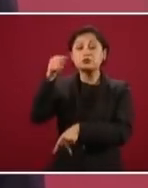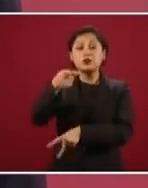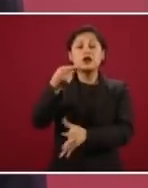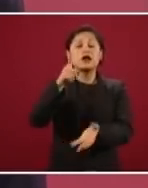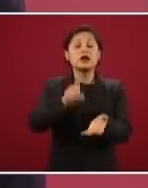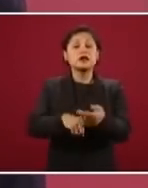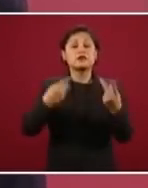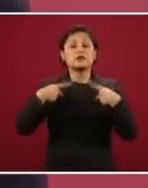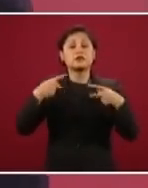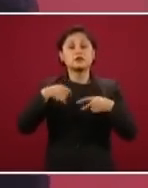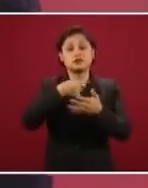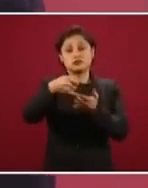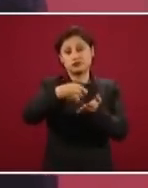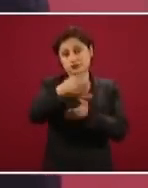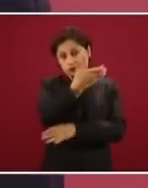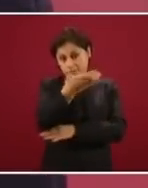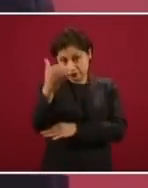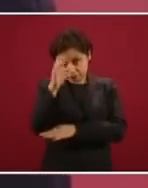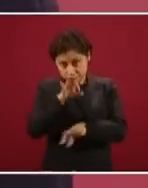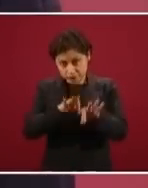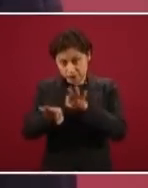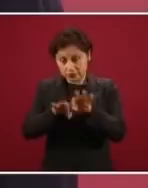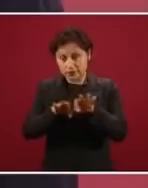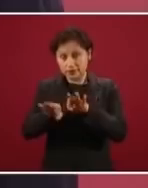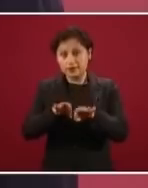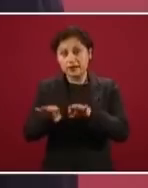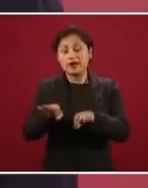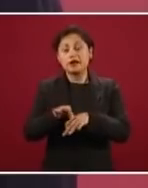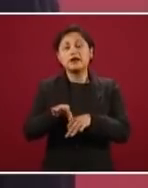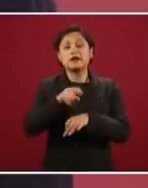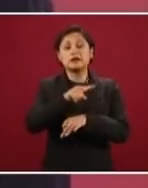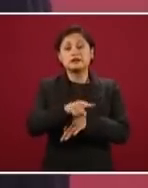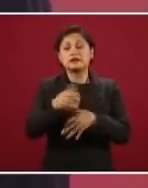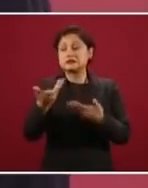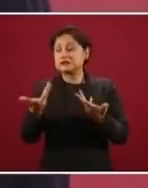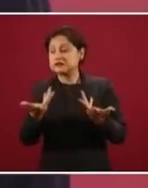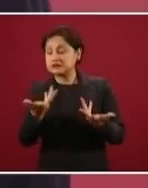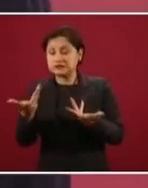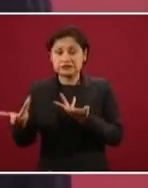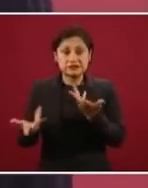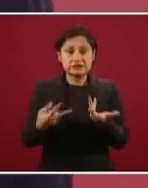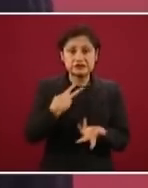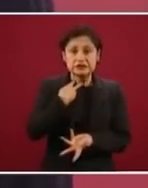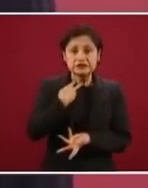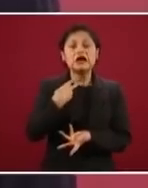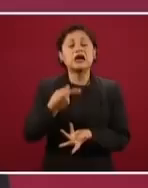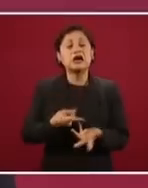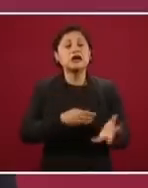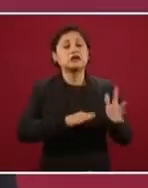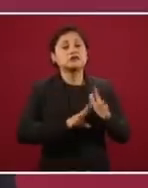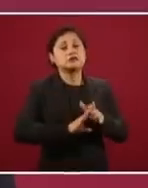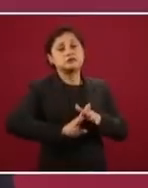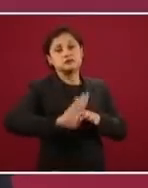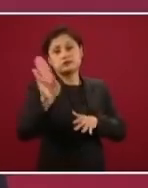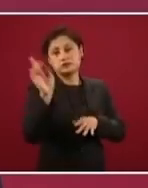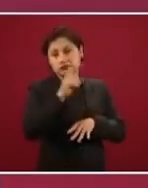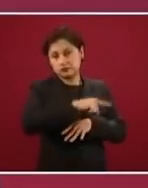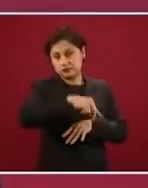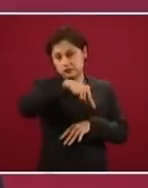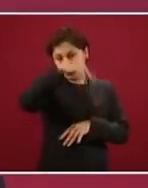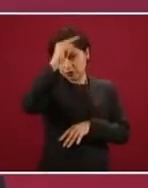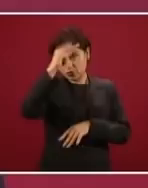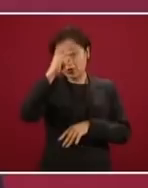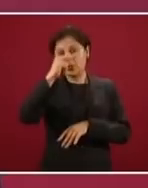que se tienen que ir por necesidad a buscarse la vida el norte hasta san quintín